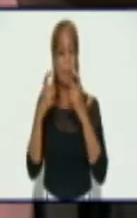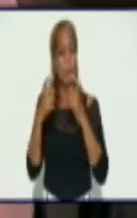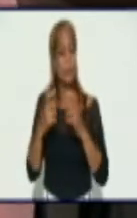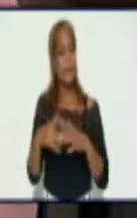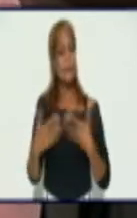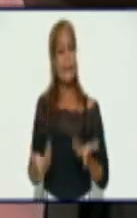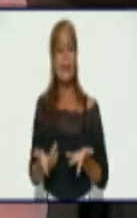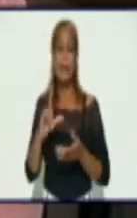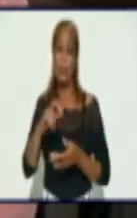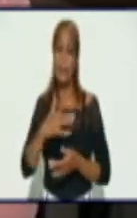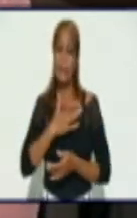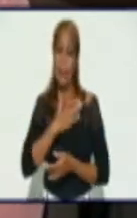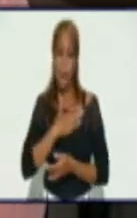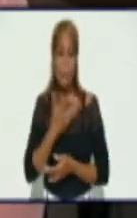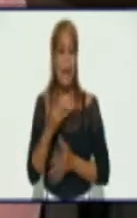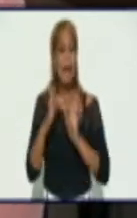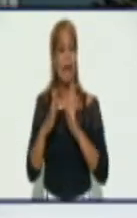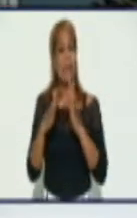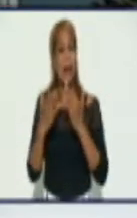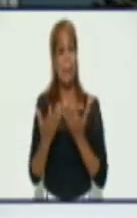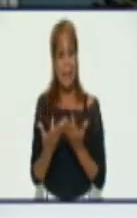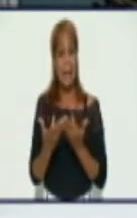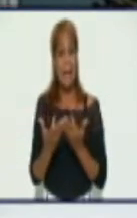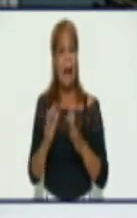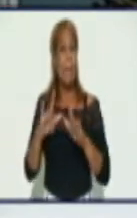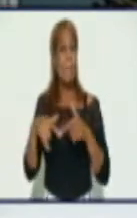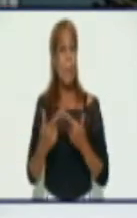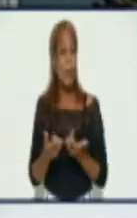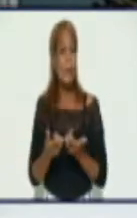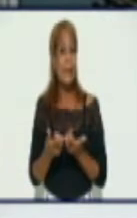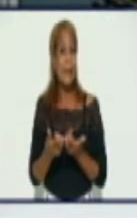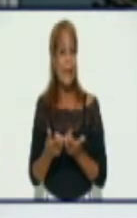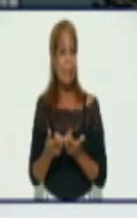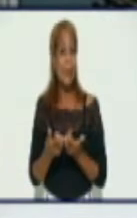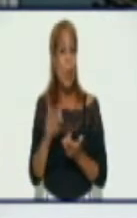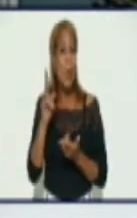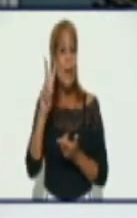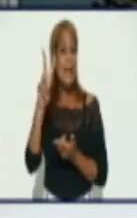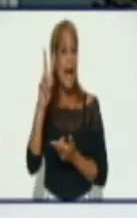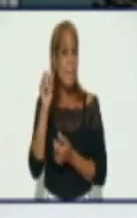propia familia, porque la virulencia que tienen esta cepa hace que se enfermen